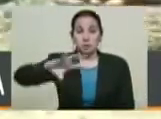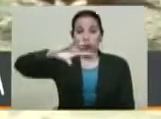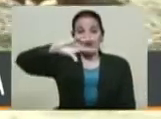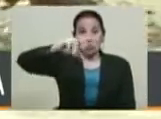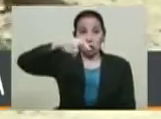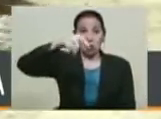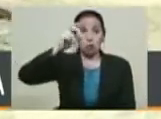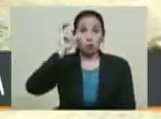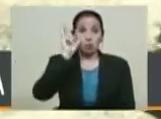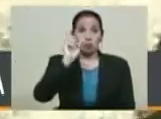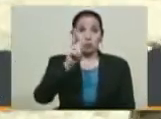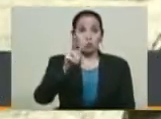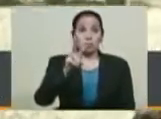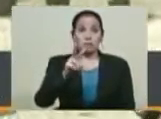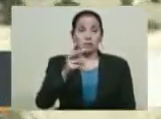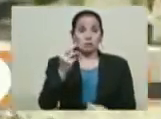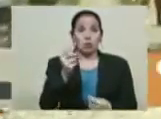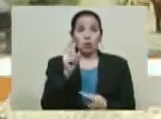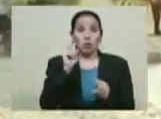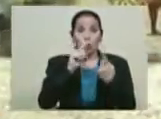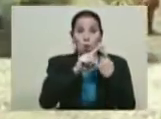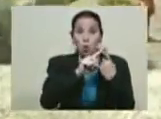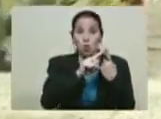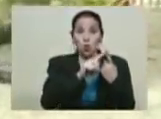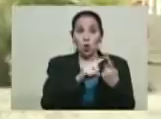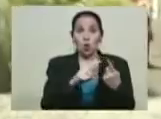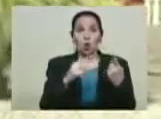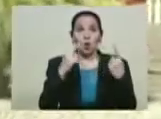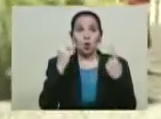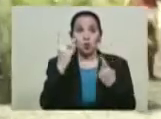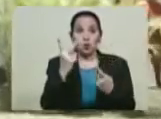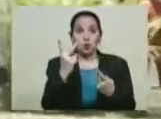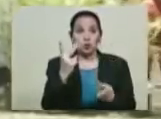ahorita. Vamos a contar hasta 3.